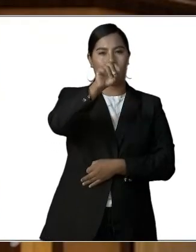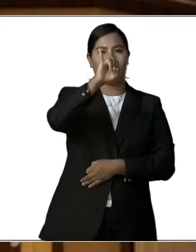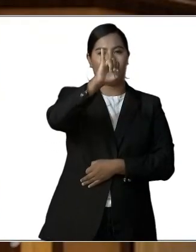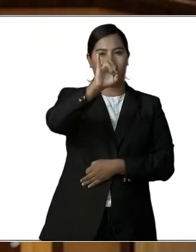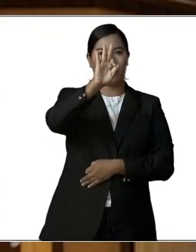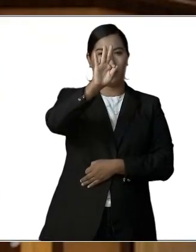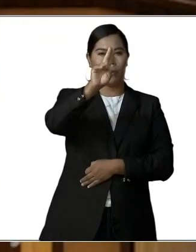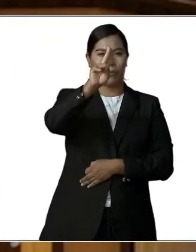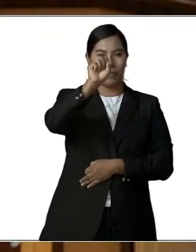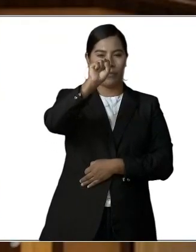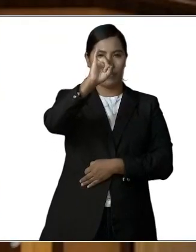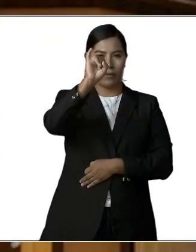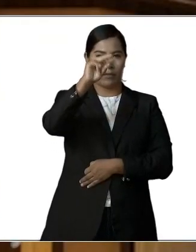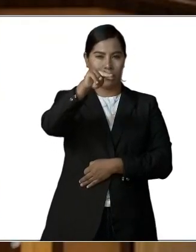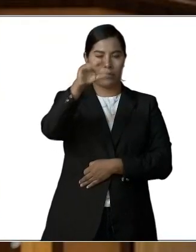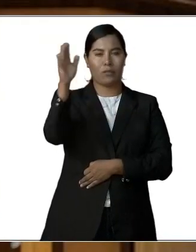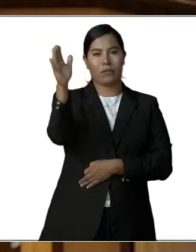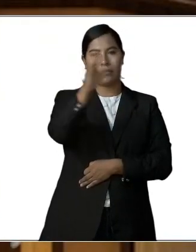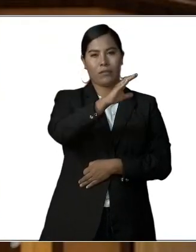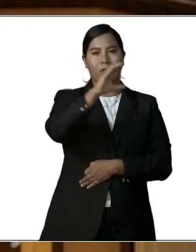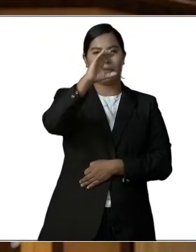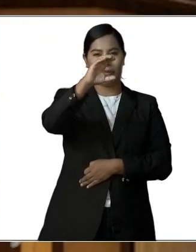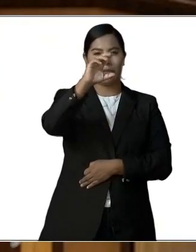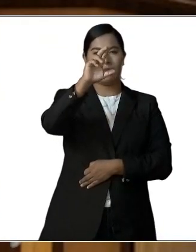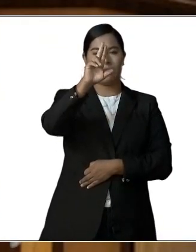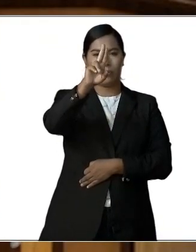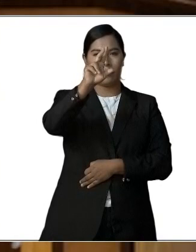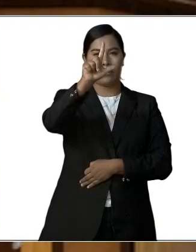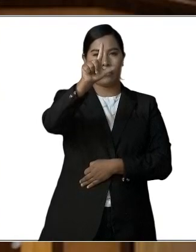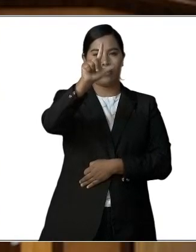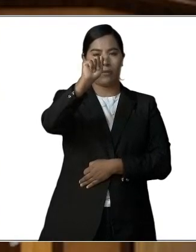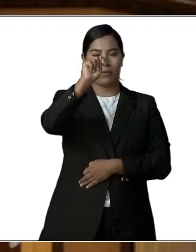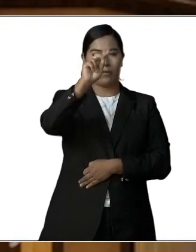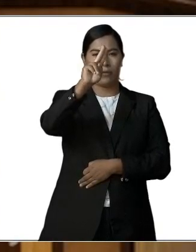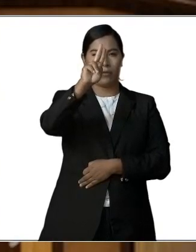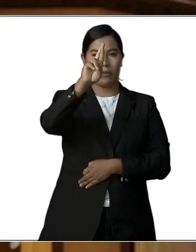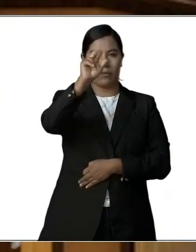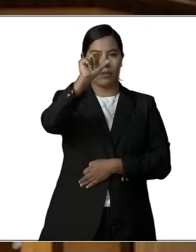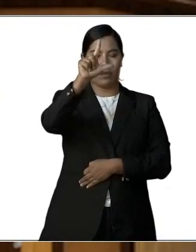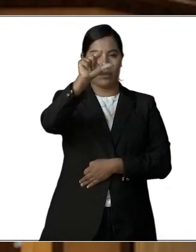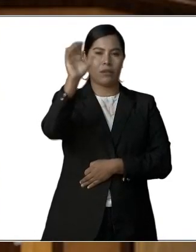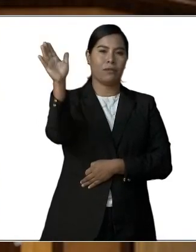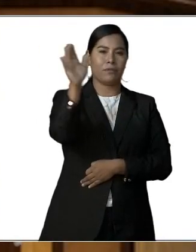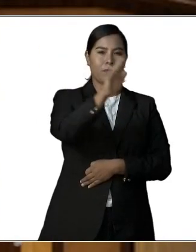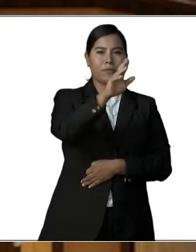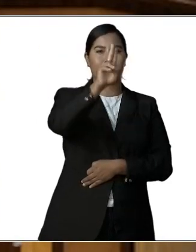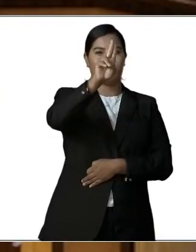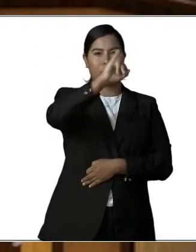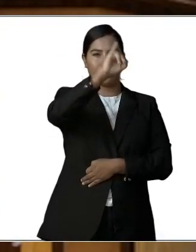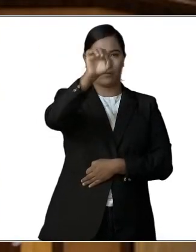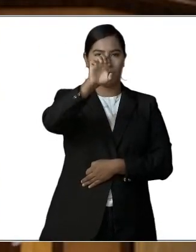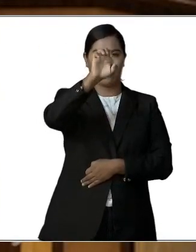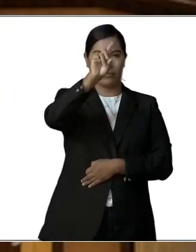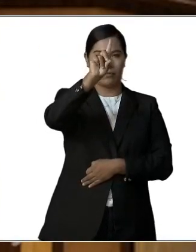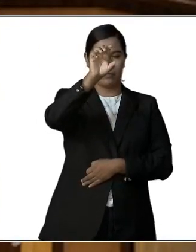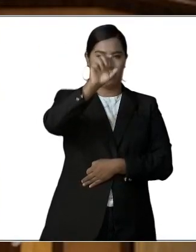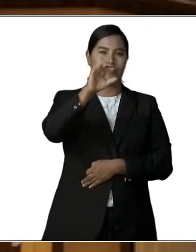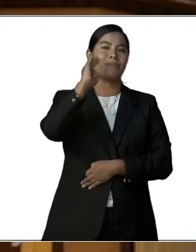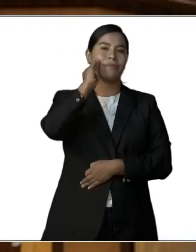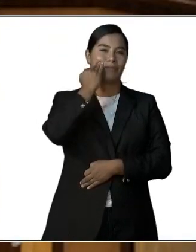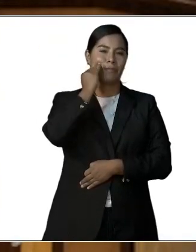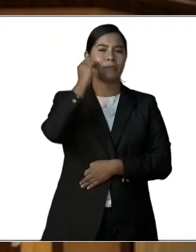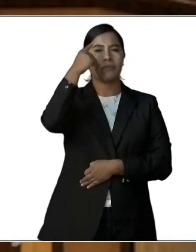Cultural UGED, ahí está la convocatoria para todo aquel que la quiera consultar. También en nuestros